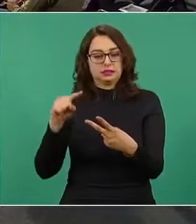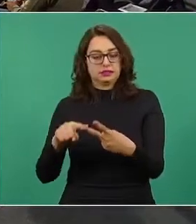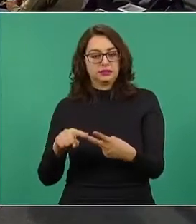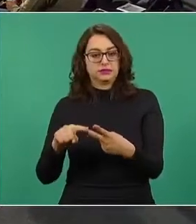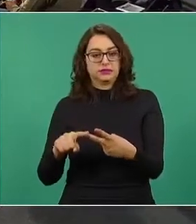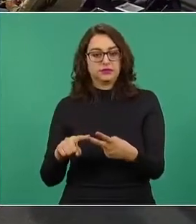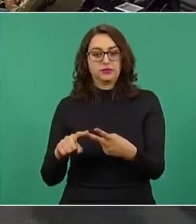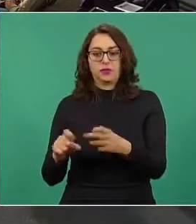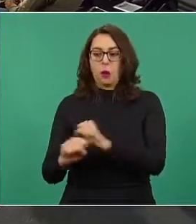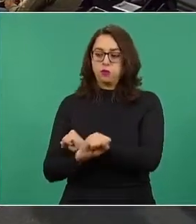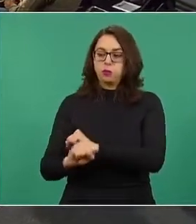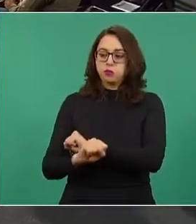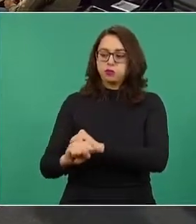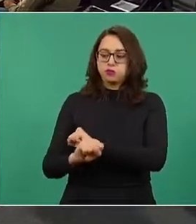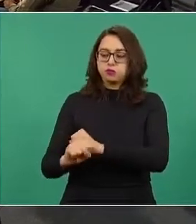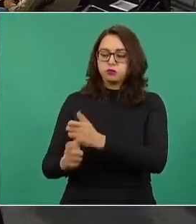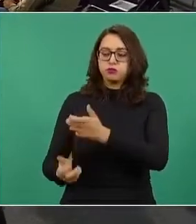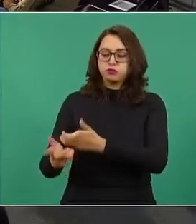y se van quedando